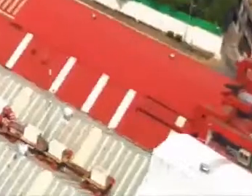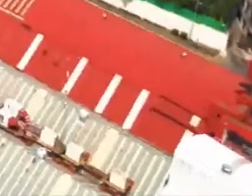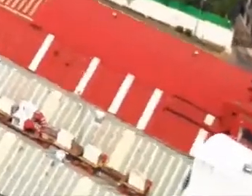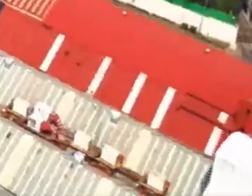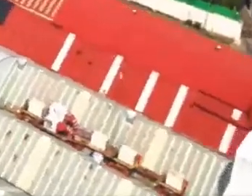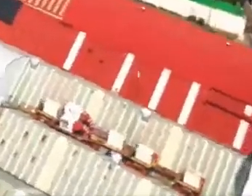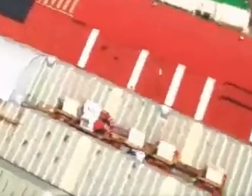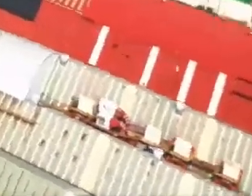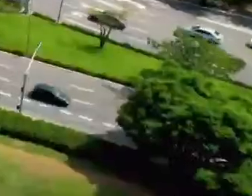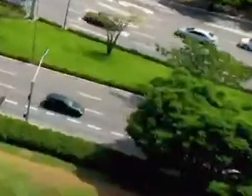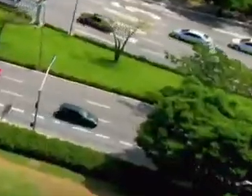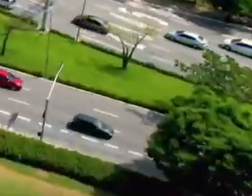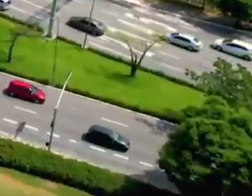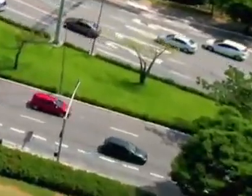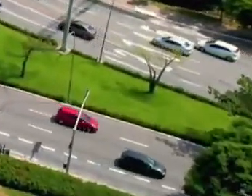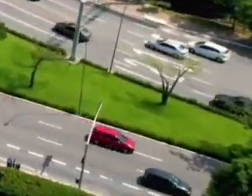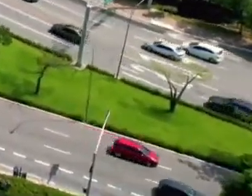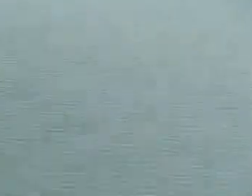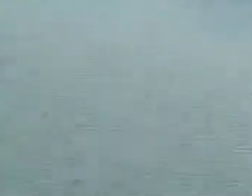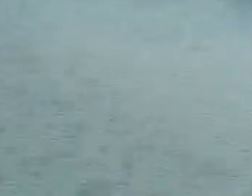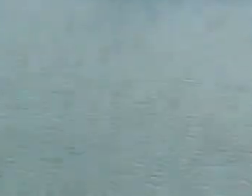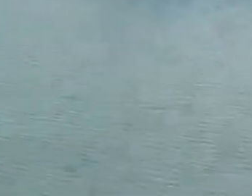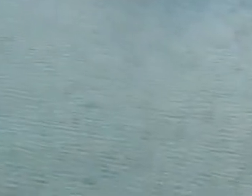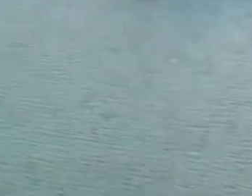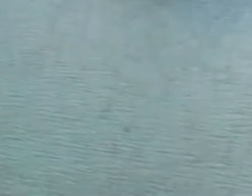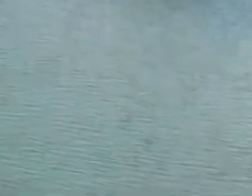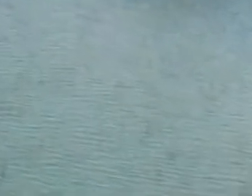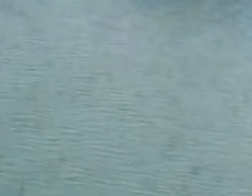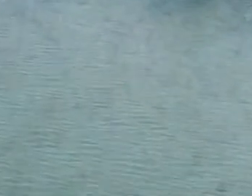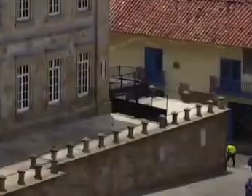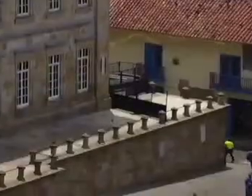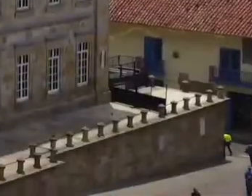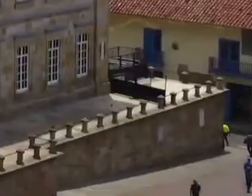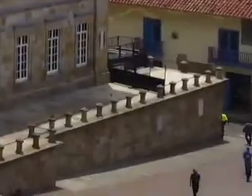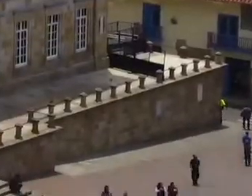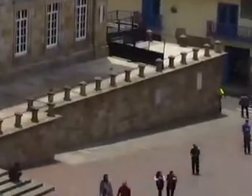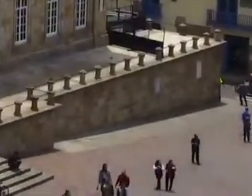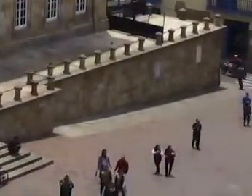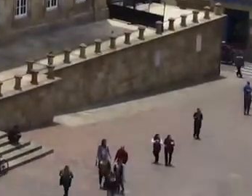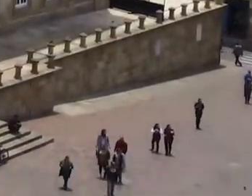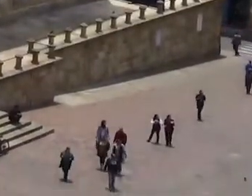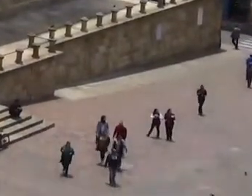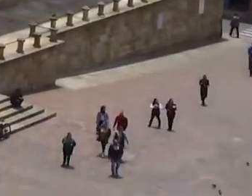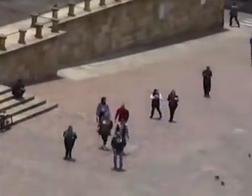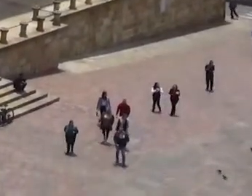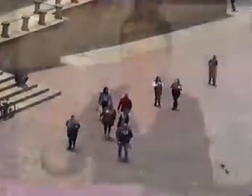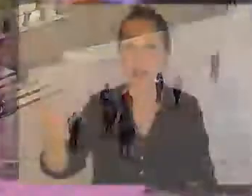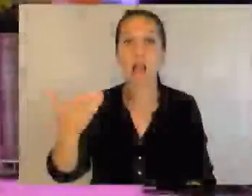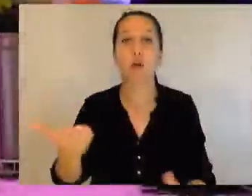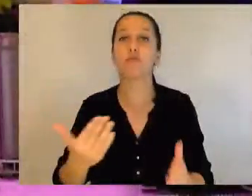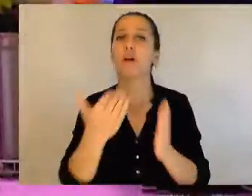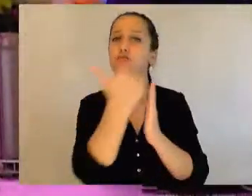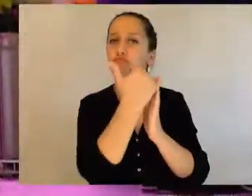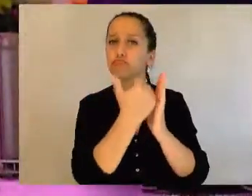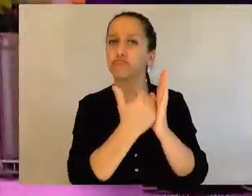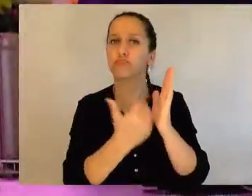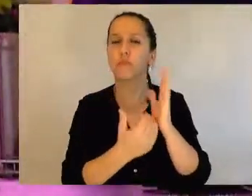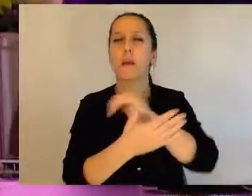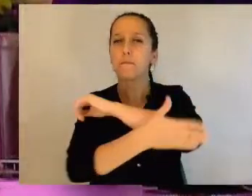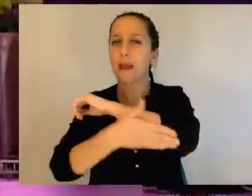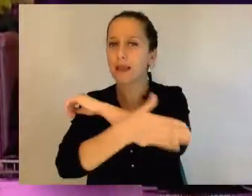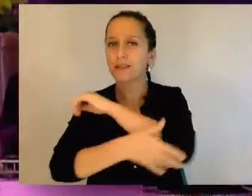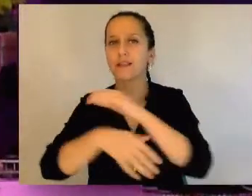desarrollo sostenible de la región. Gracias, Presidenta. Vamos a dar a conocer la lista de los países. We will